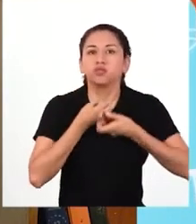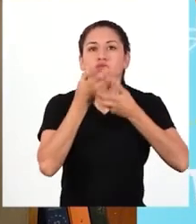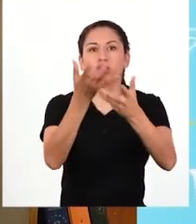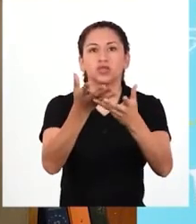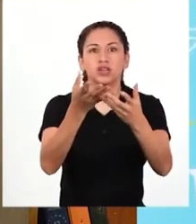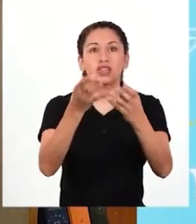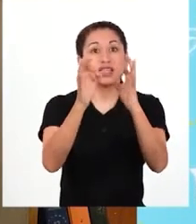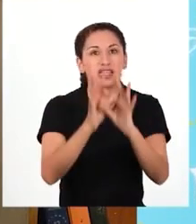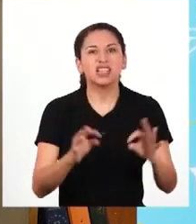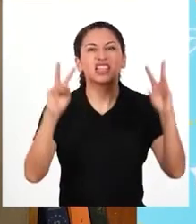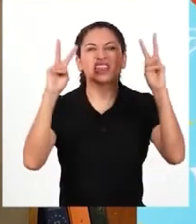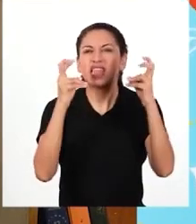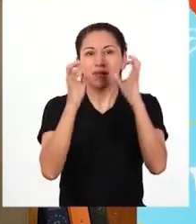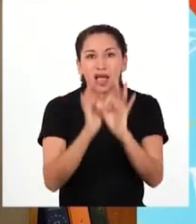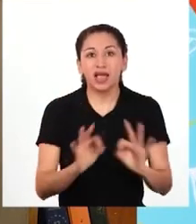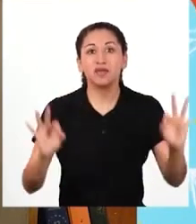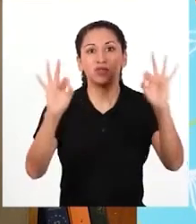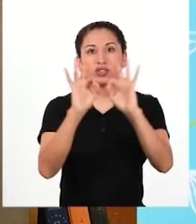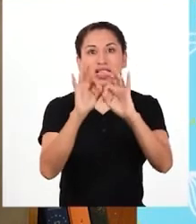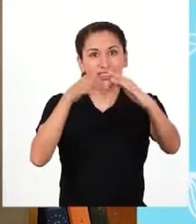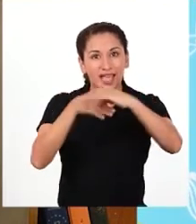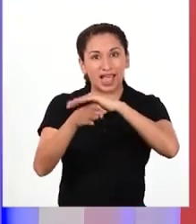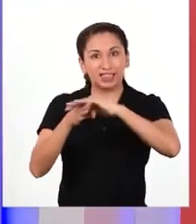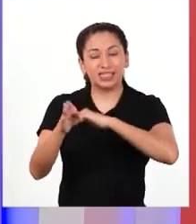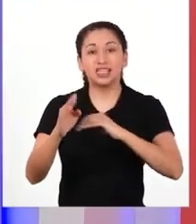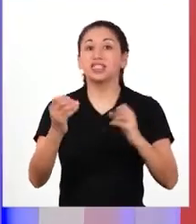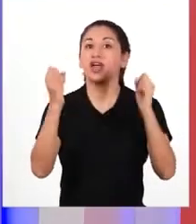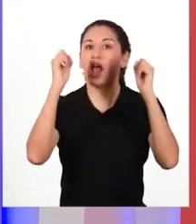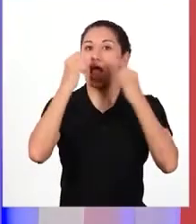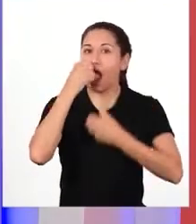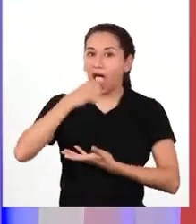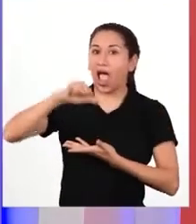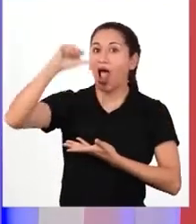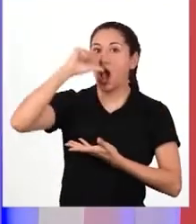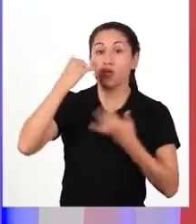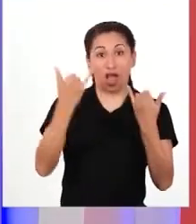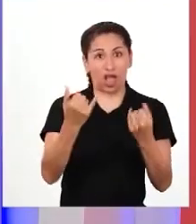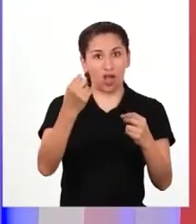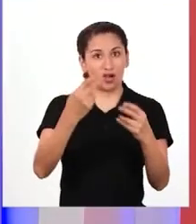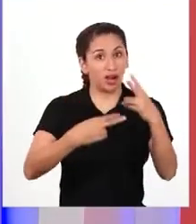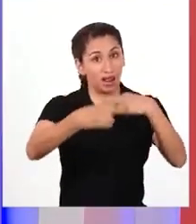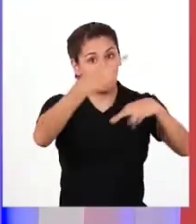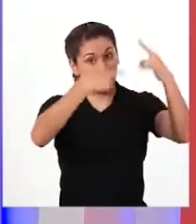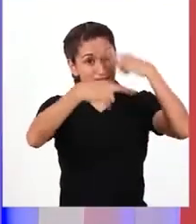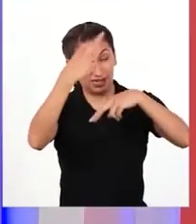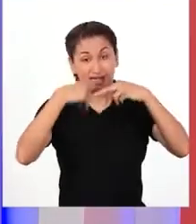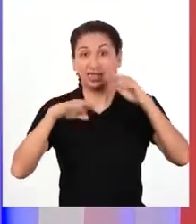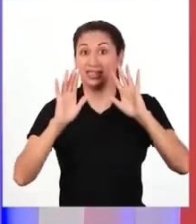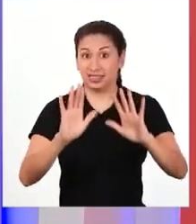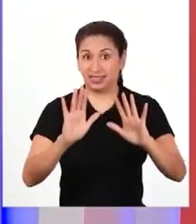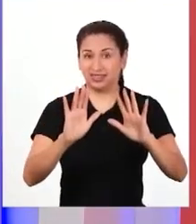mencionar la importancia del acceso al agua. Es momento de hacer una breve pausa, pero cuando